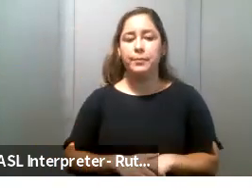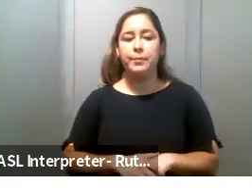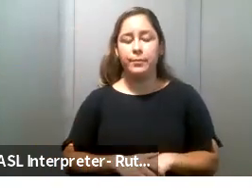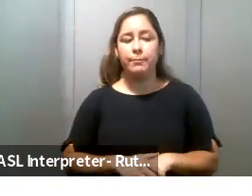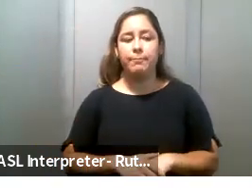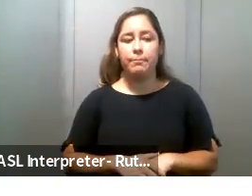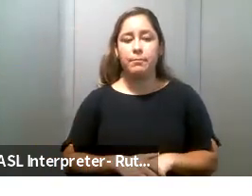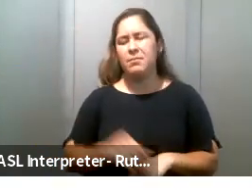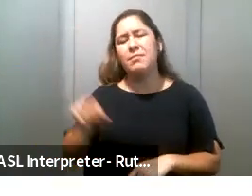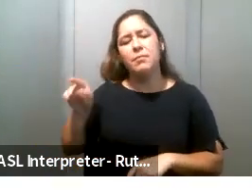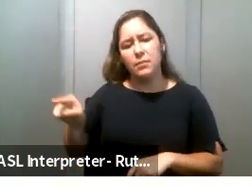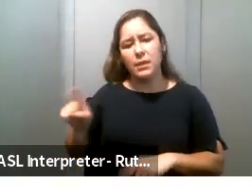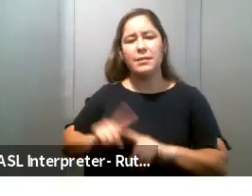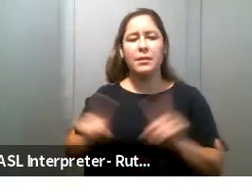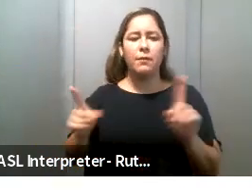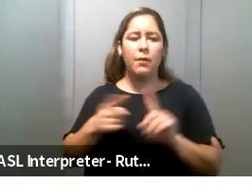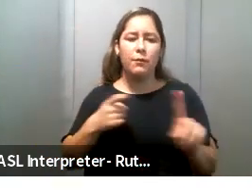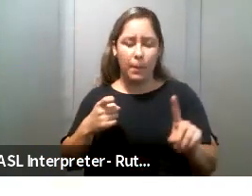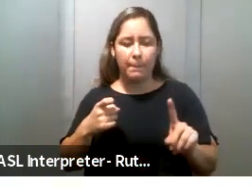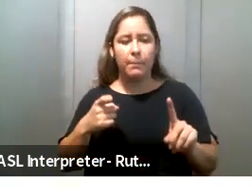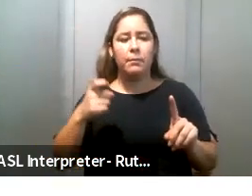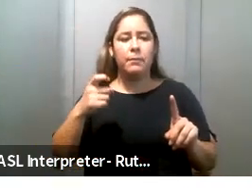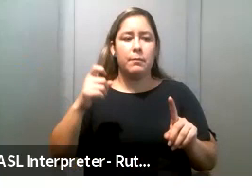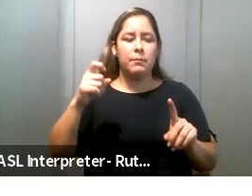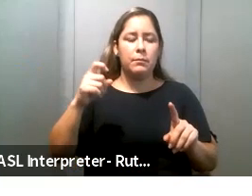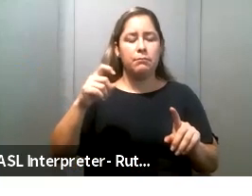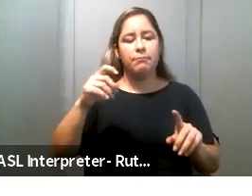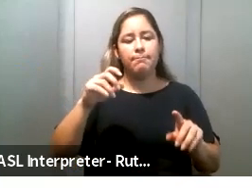y tiene mucho impacto en nuestra comunidad inmigrante.